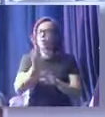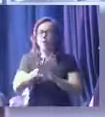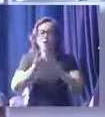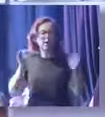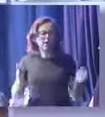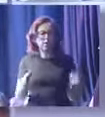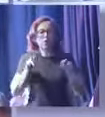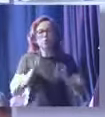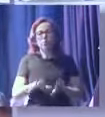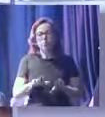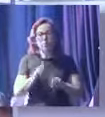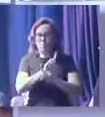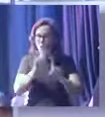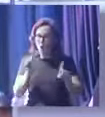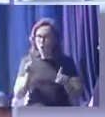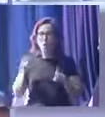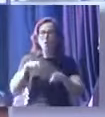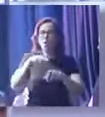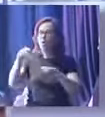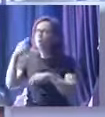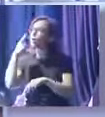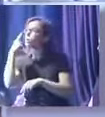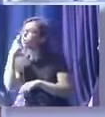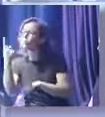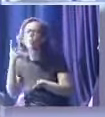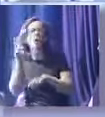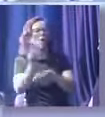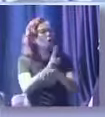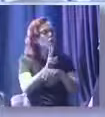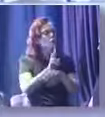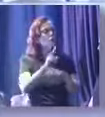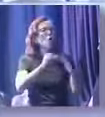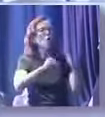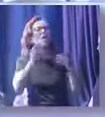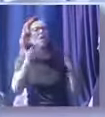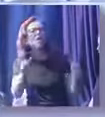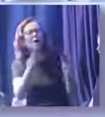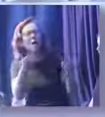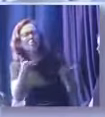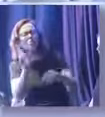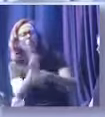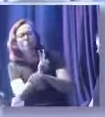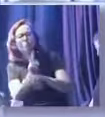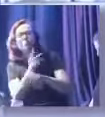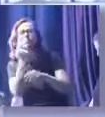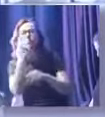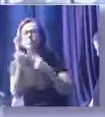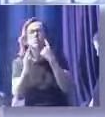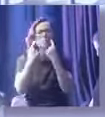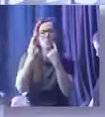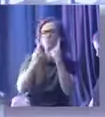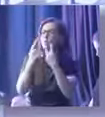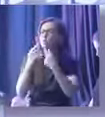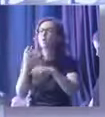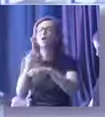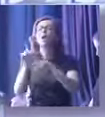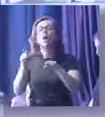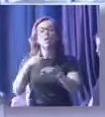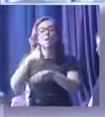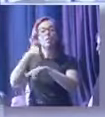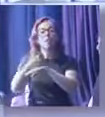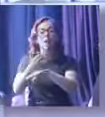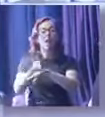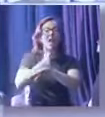sus escritorios, que caminen, que controlen las obras, que las monitoricen, que estén en el antes, estén en